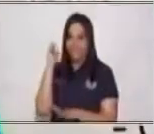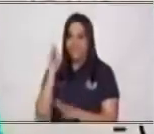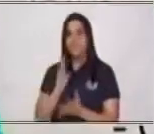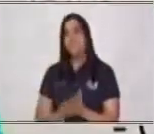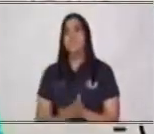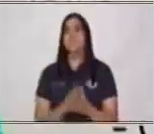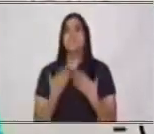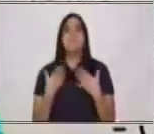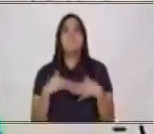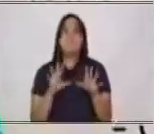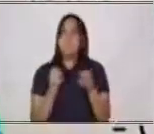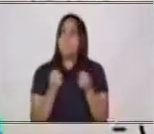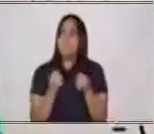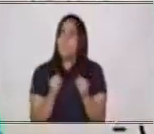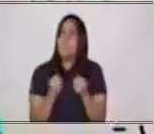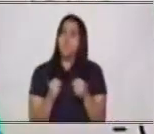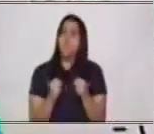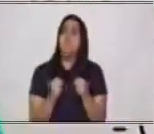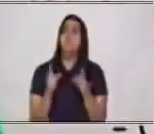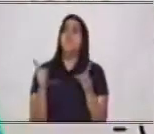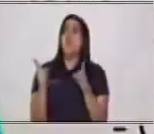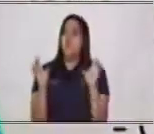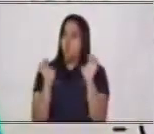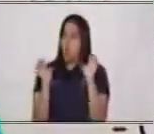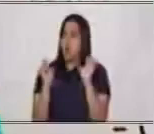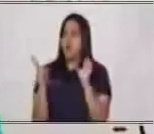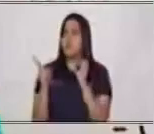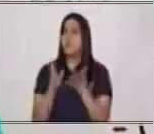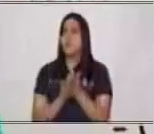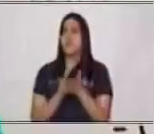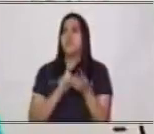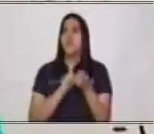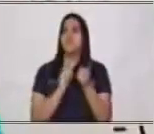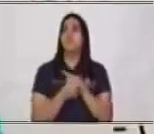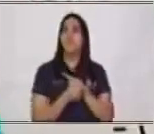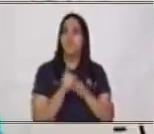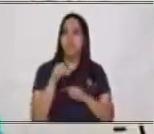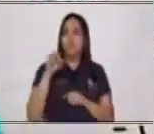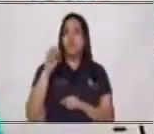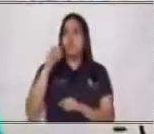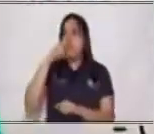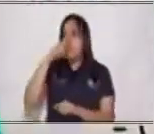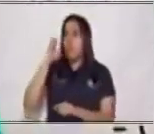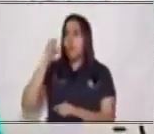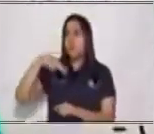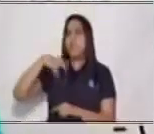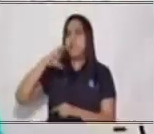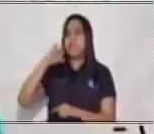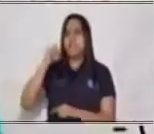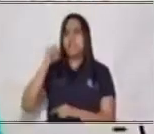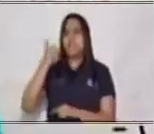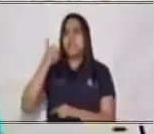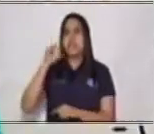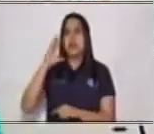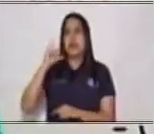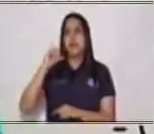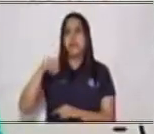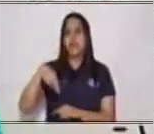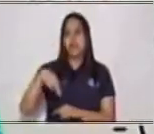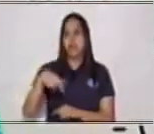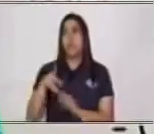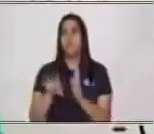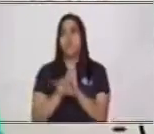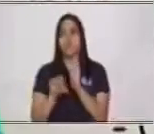Ahora vamos a realizar una operación inversa, que es la potenciación. Cuando tenemos una base y